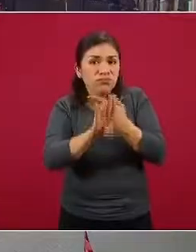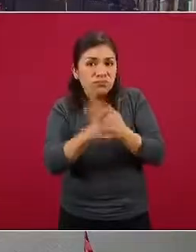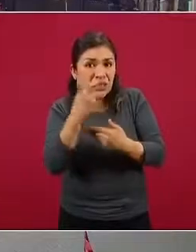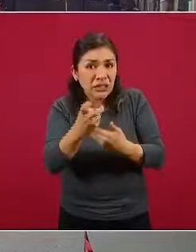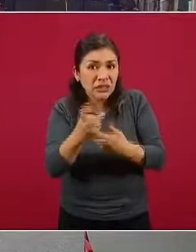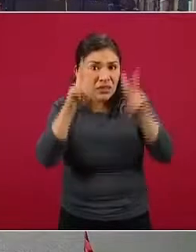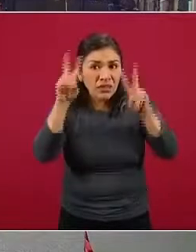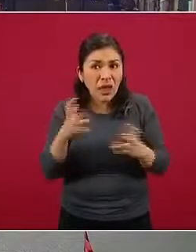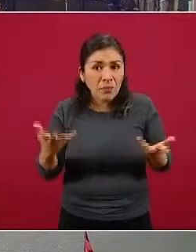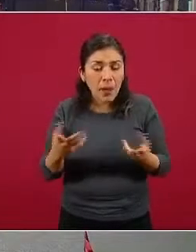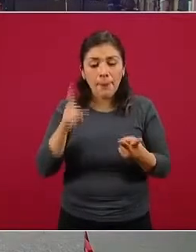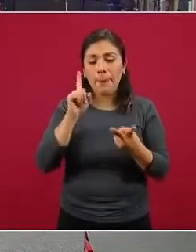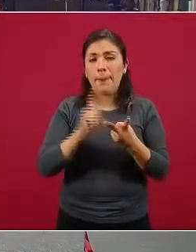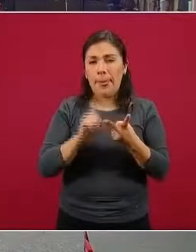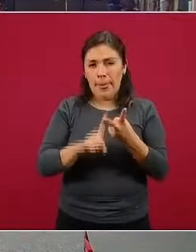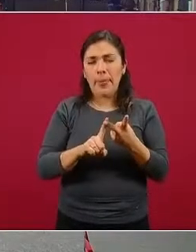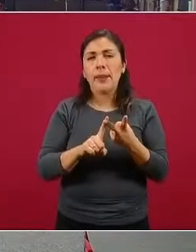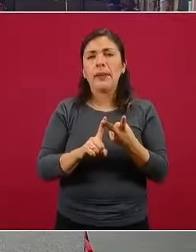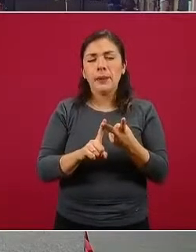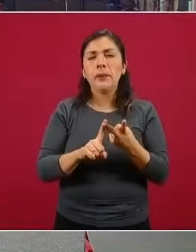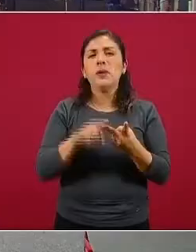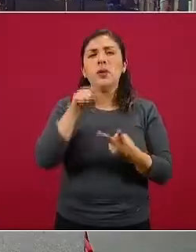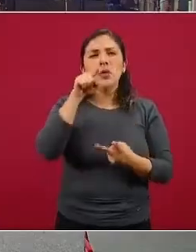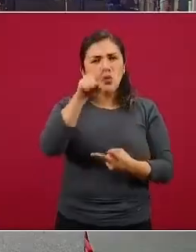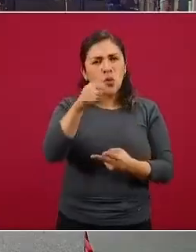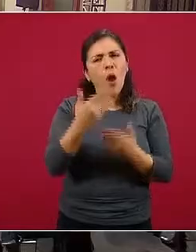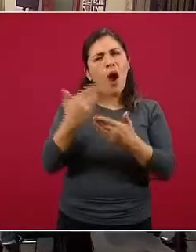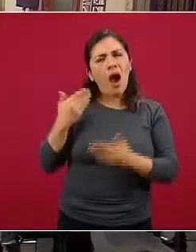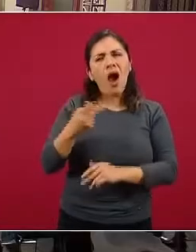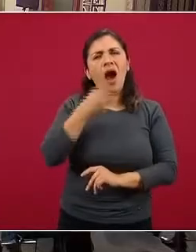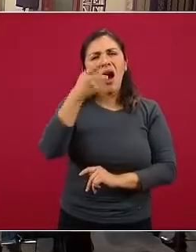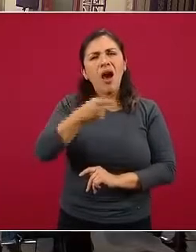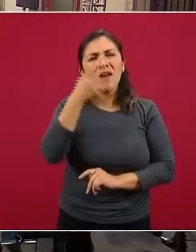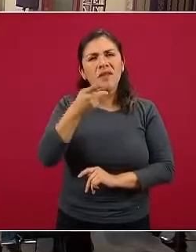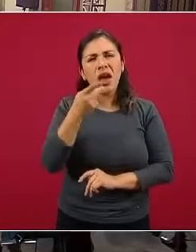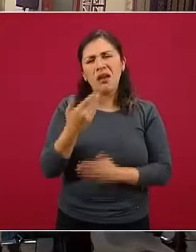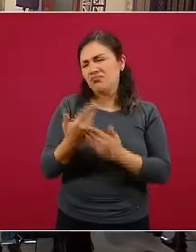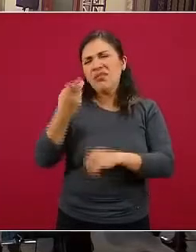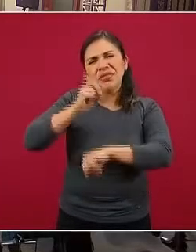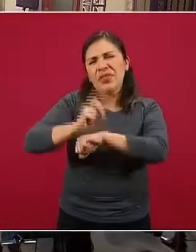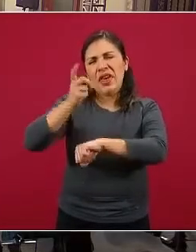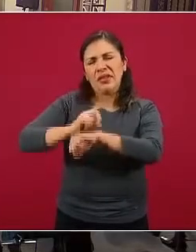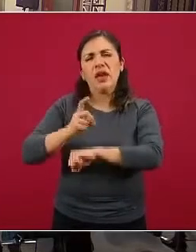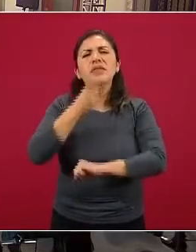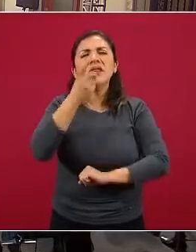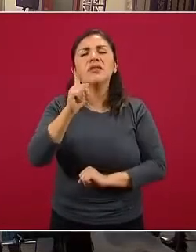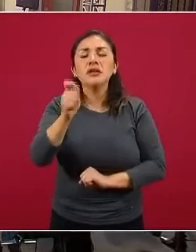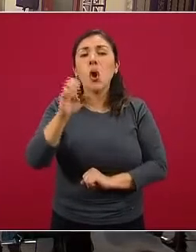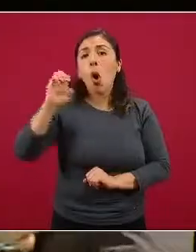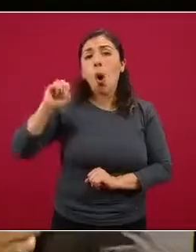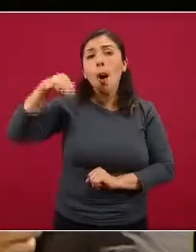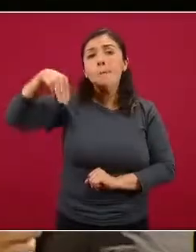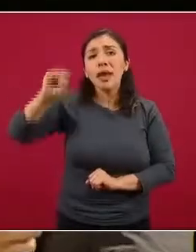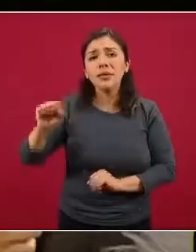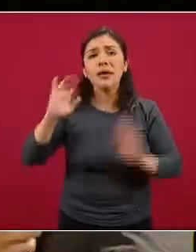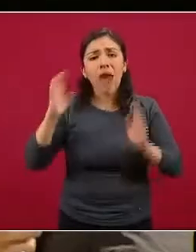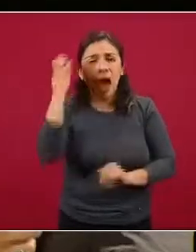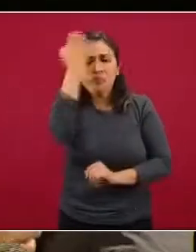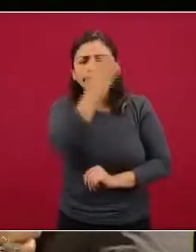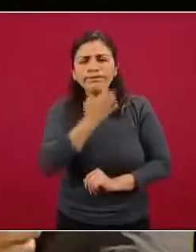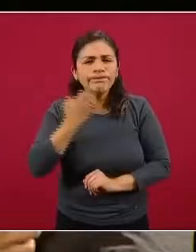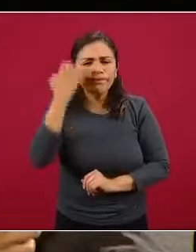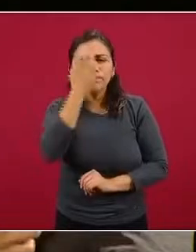situación? Y la segunda, si me permite, usted comentó hace unos días esta cuestión que la OMS analiza